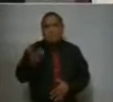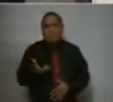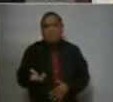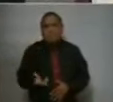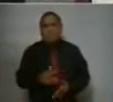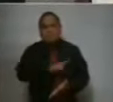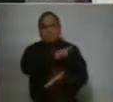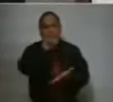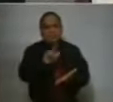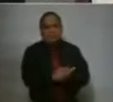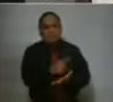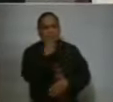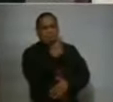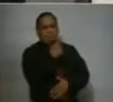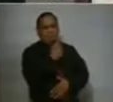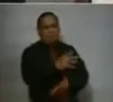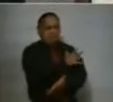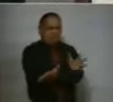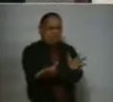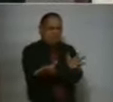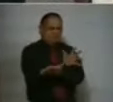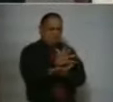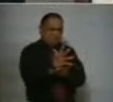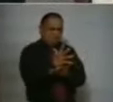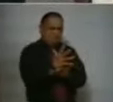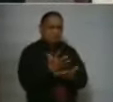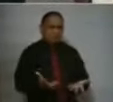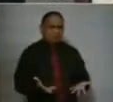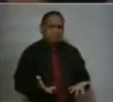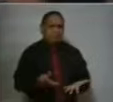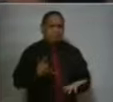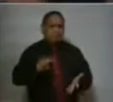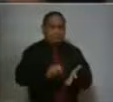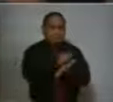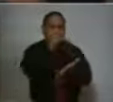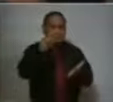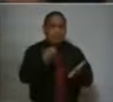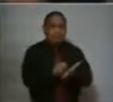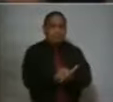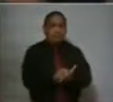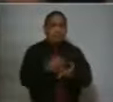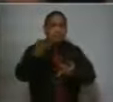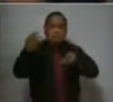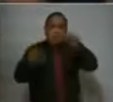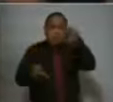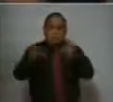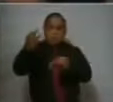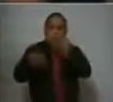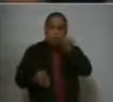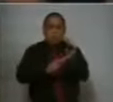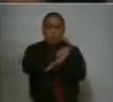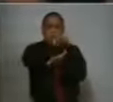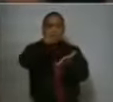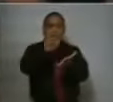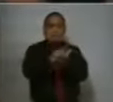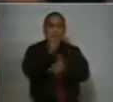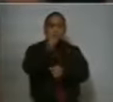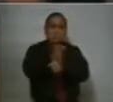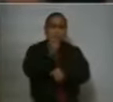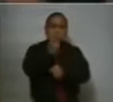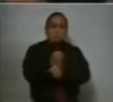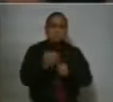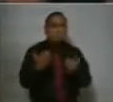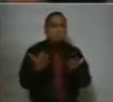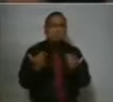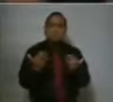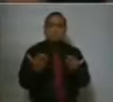creo que esto es un exceso. Y justo desde el punto de vista técnico-jurídico, en Zacatecas no existe una ley secundaria como sí existe no a nivel